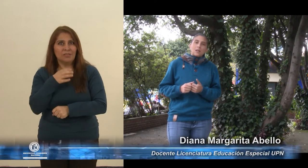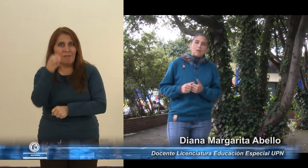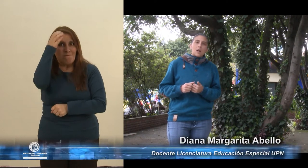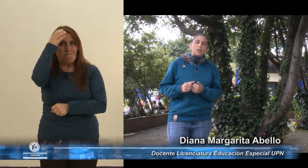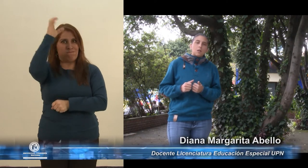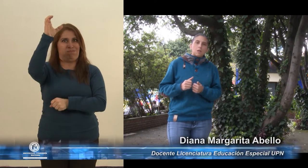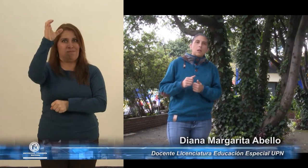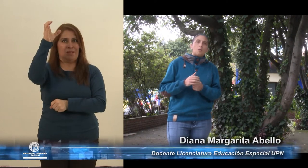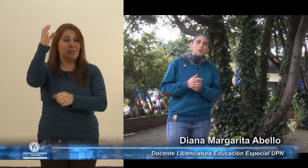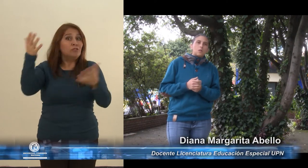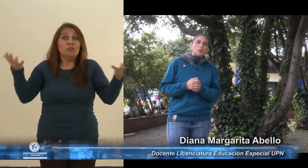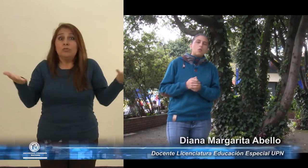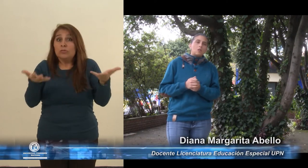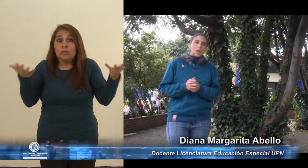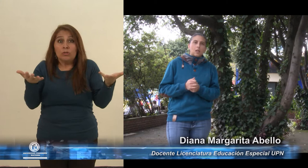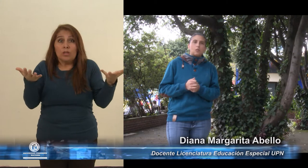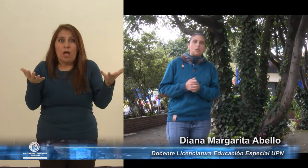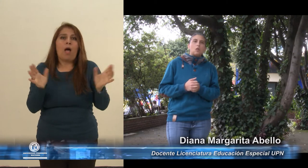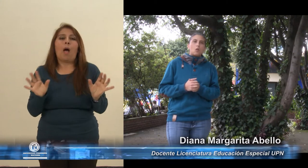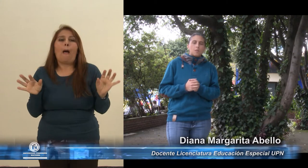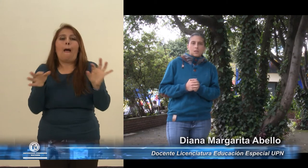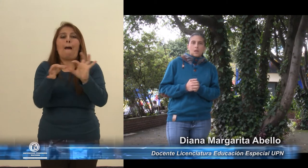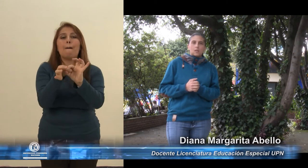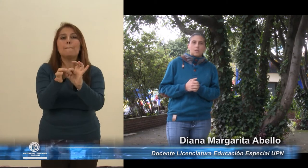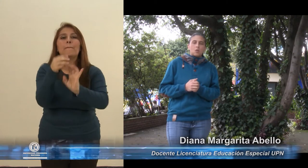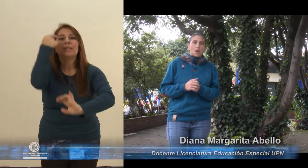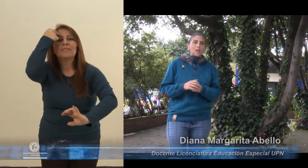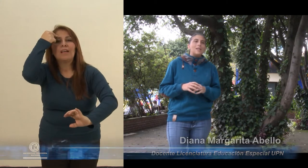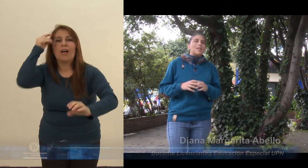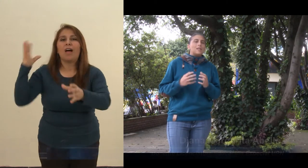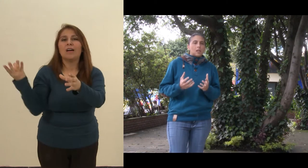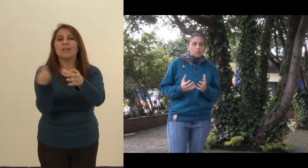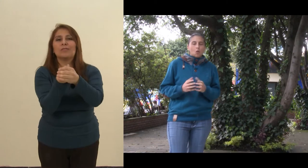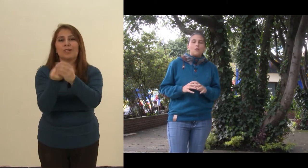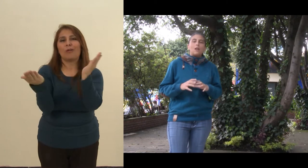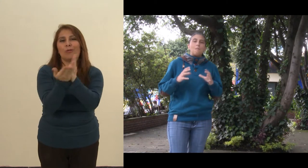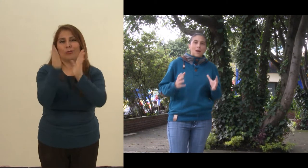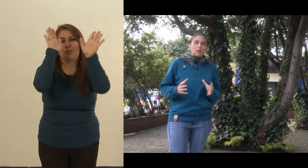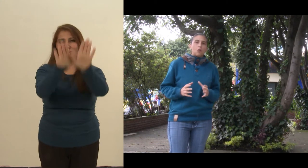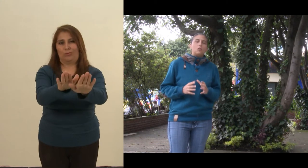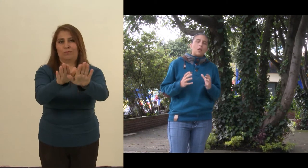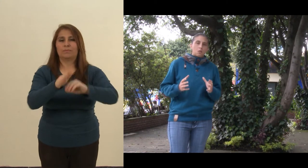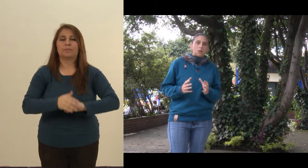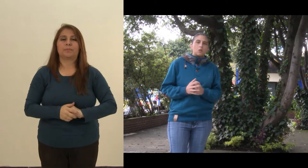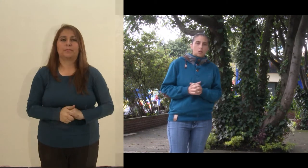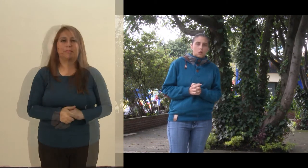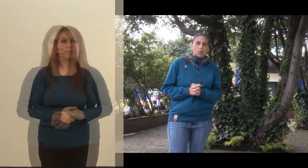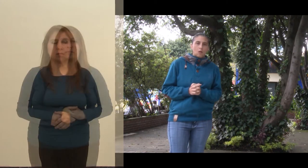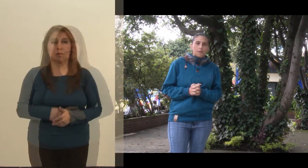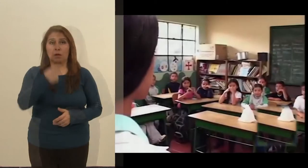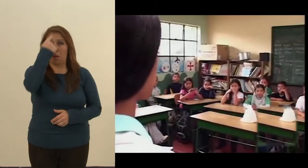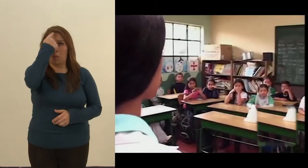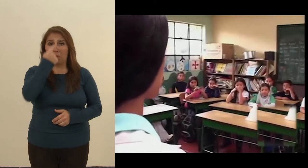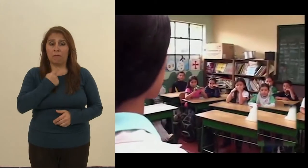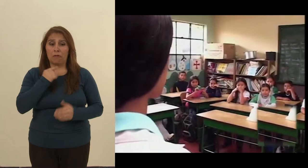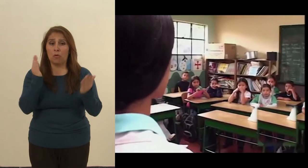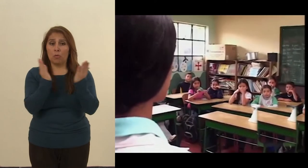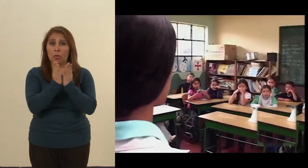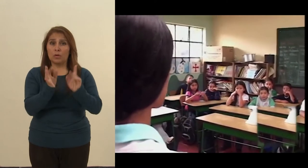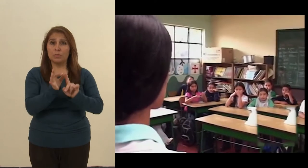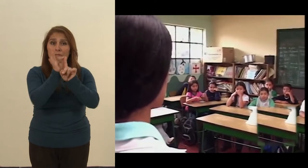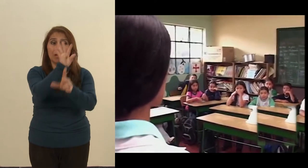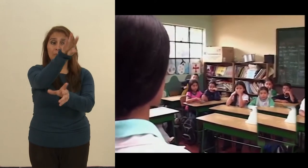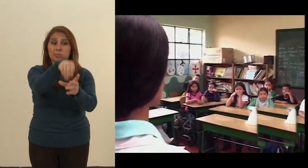y para trabajar también con personas con talentos y o capacidades excepcionales dentro del marco de la educación inclusiva.